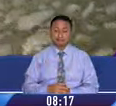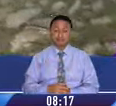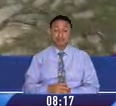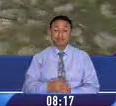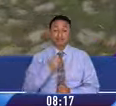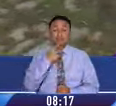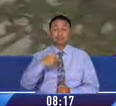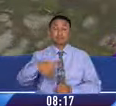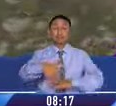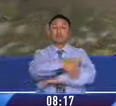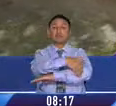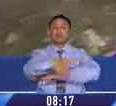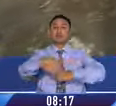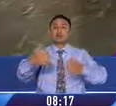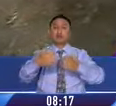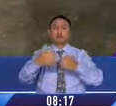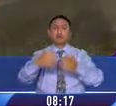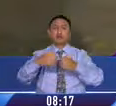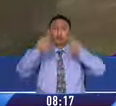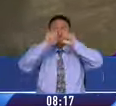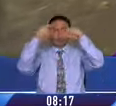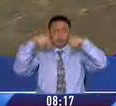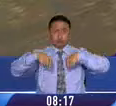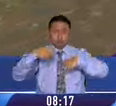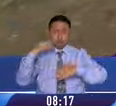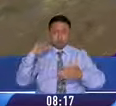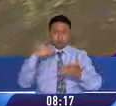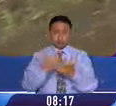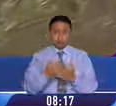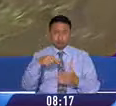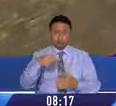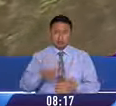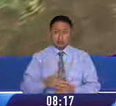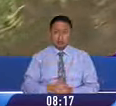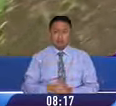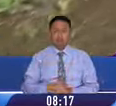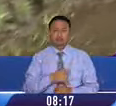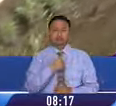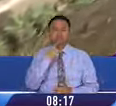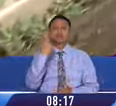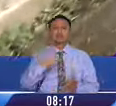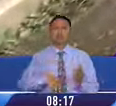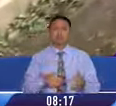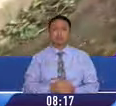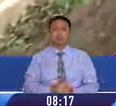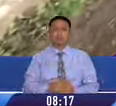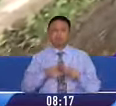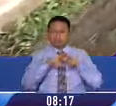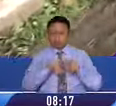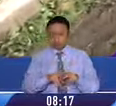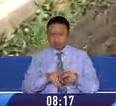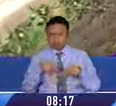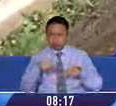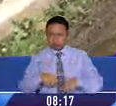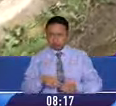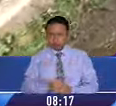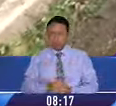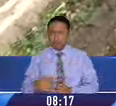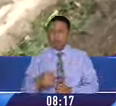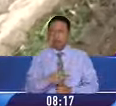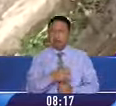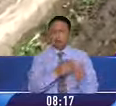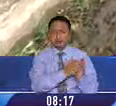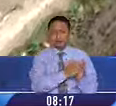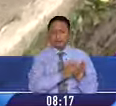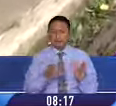Me decían que ya vino un equipo de la empresa de agua potable, mi vecino, muy buenos días. ¿Qué les dijeron? Vinieron a inspeccionar, pero desde ese momento